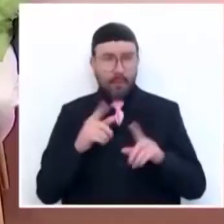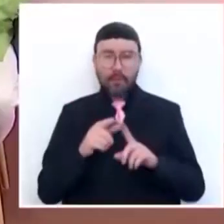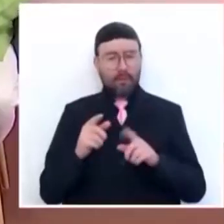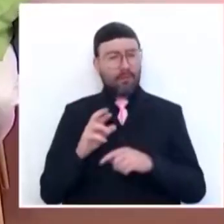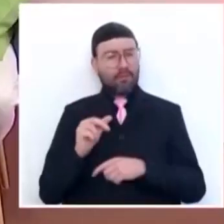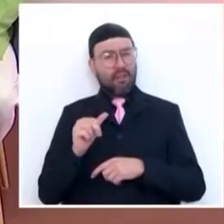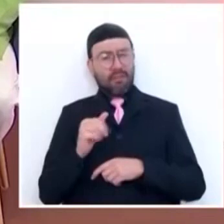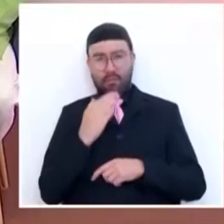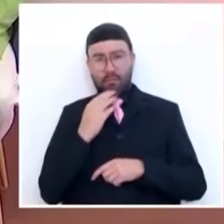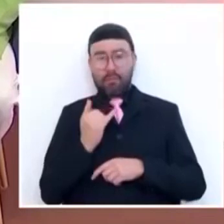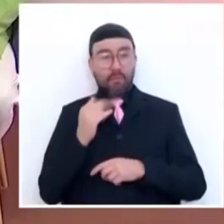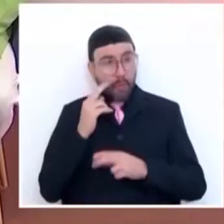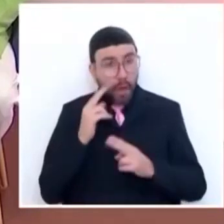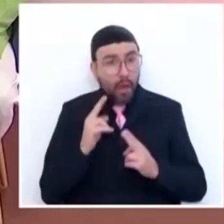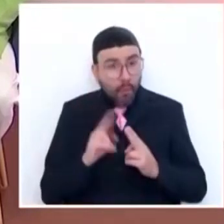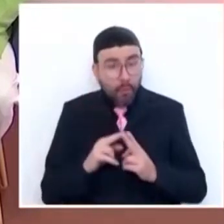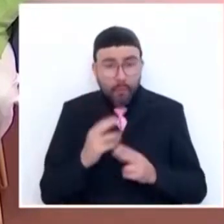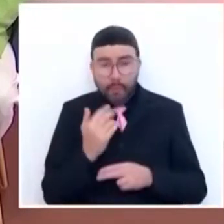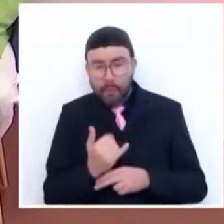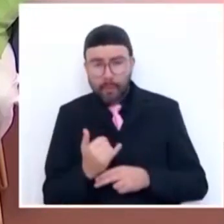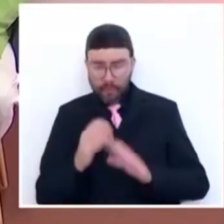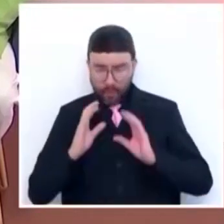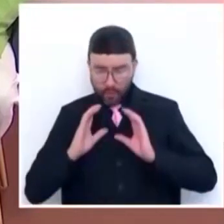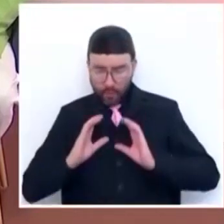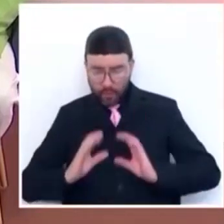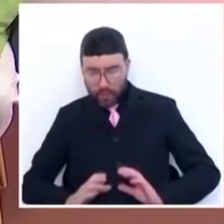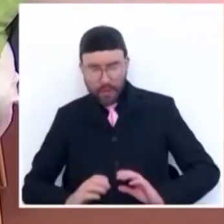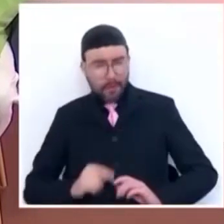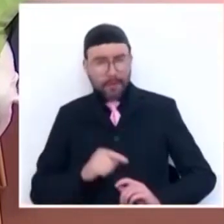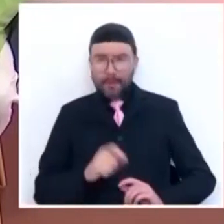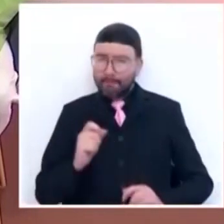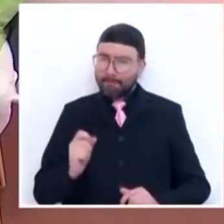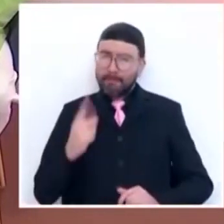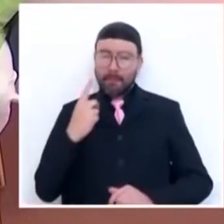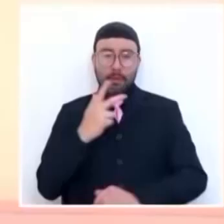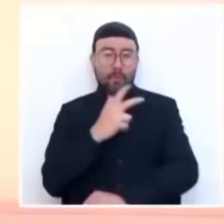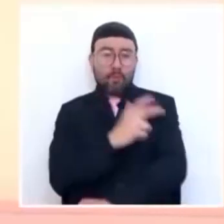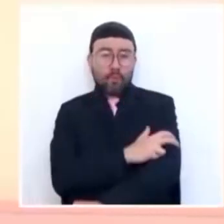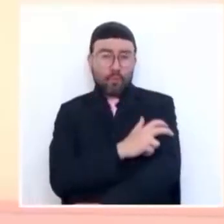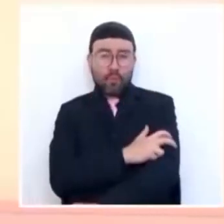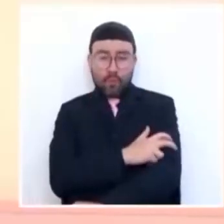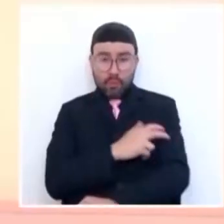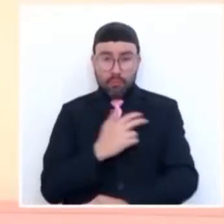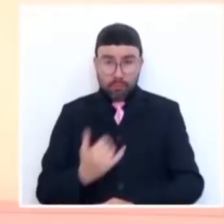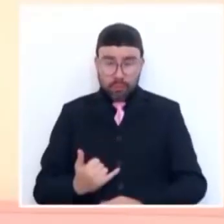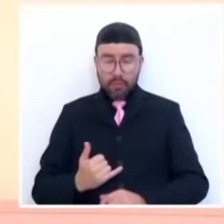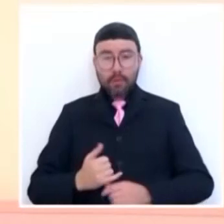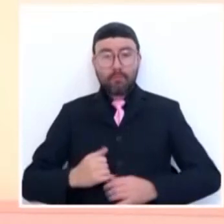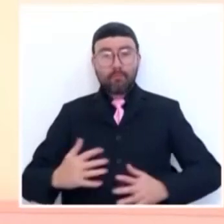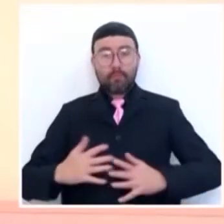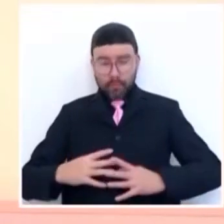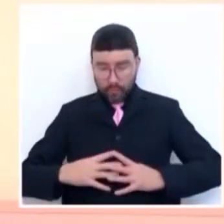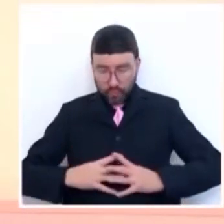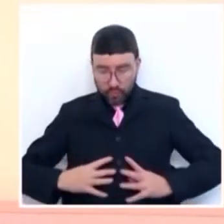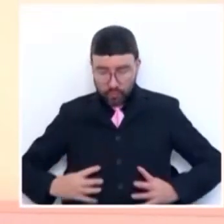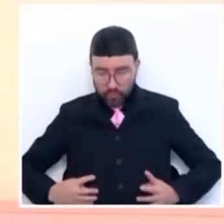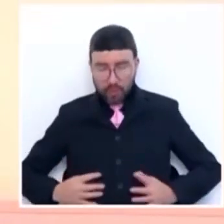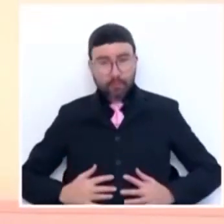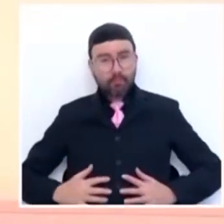que conociendo desde la anatomía que el principal músculo de la respiración sea el diafragma, no lo